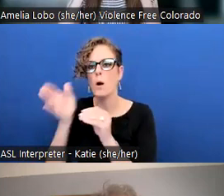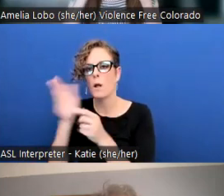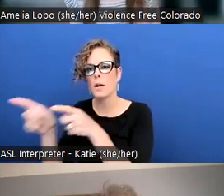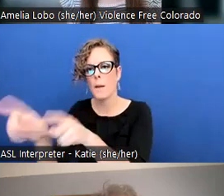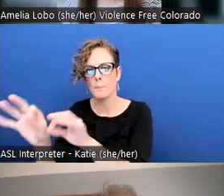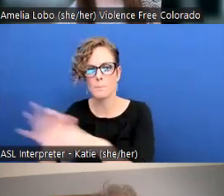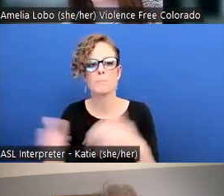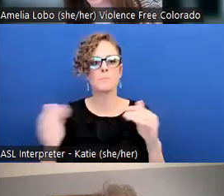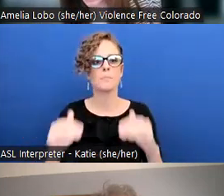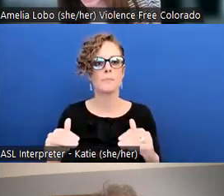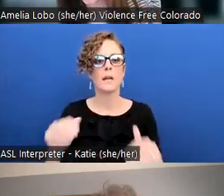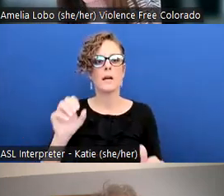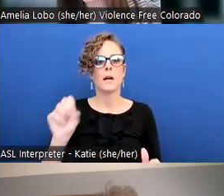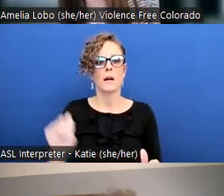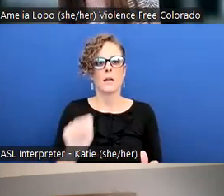El